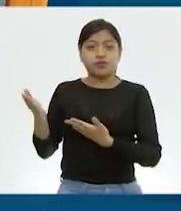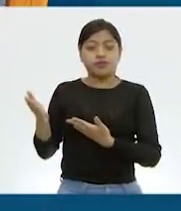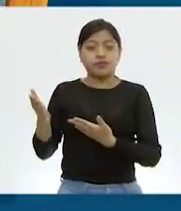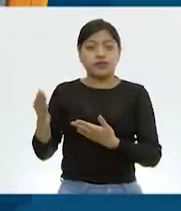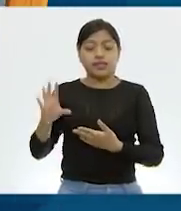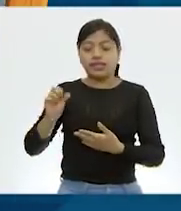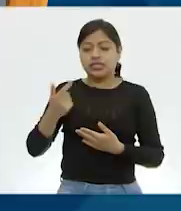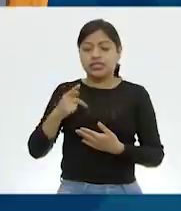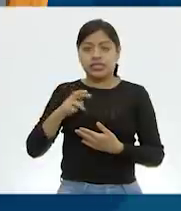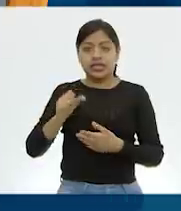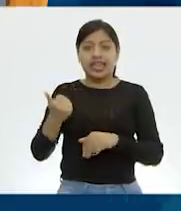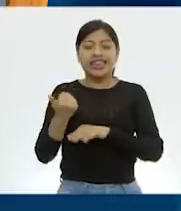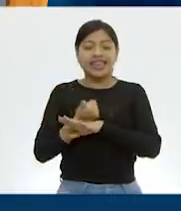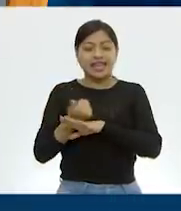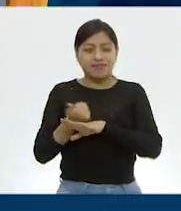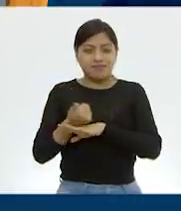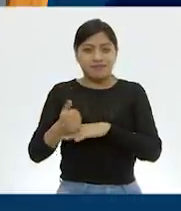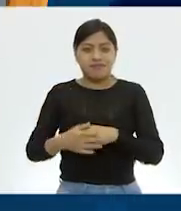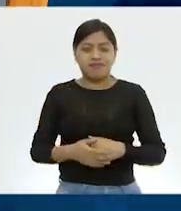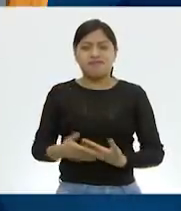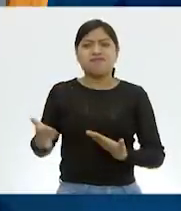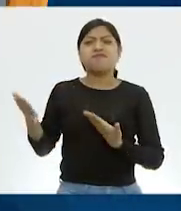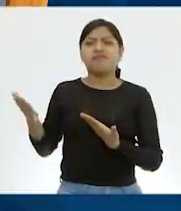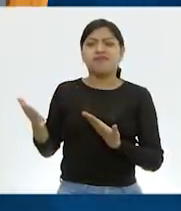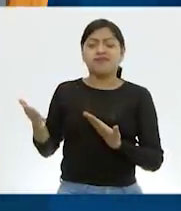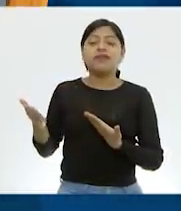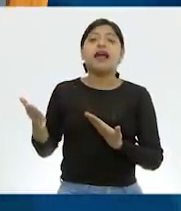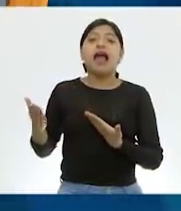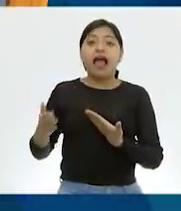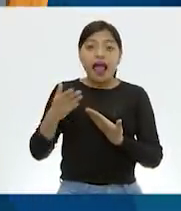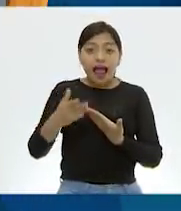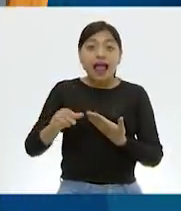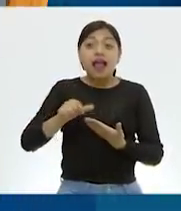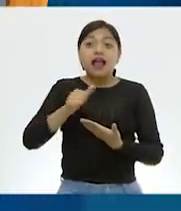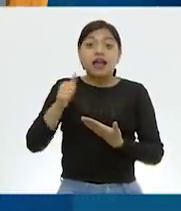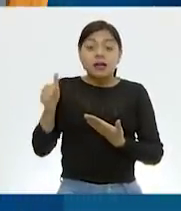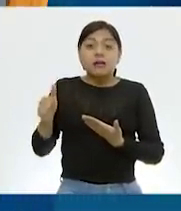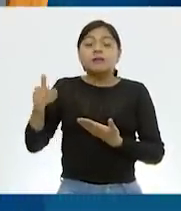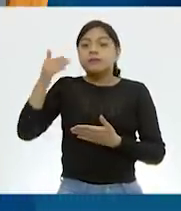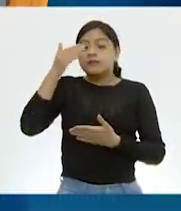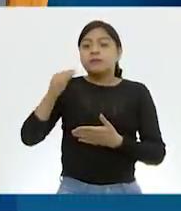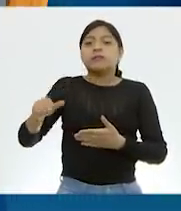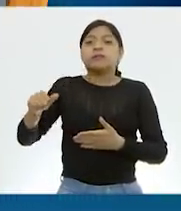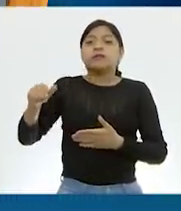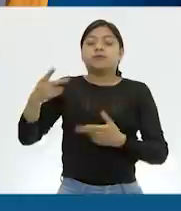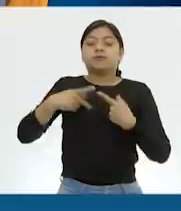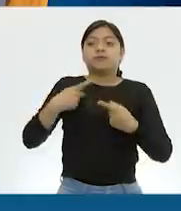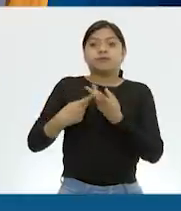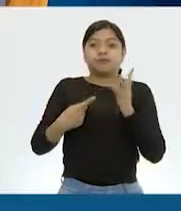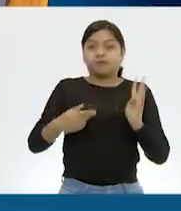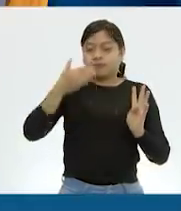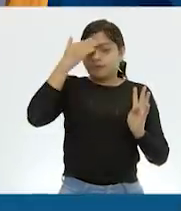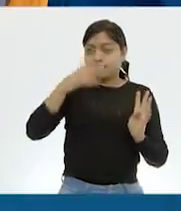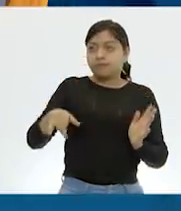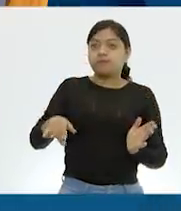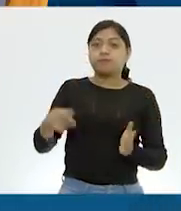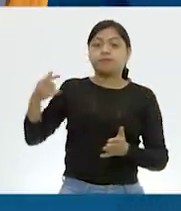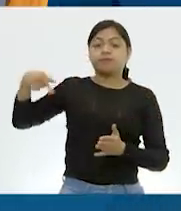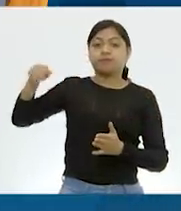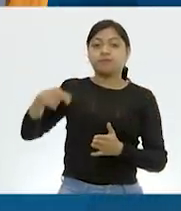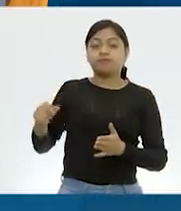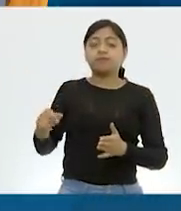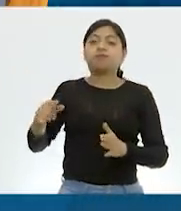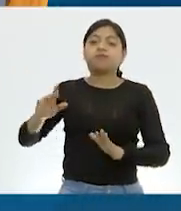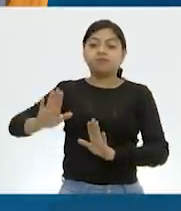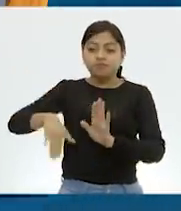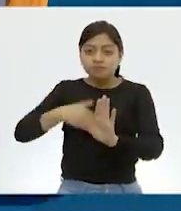amarillas. Estas especies son consideradas plagas debido al daño que causan a las actividades agropecuarias y